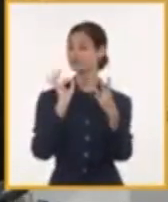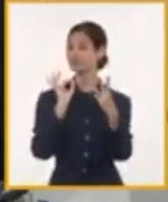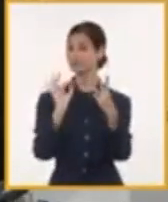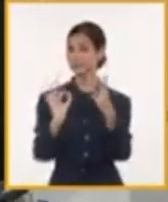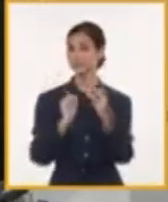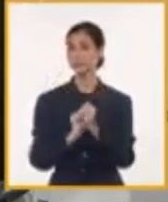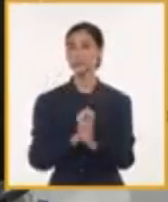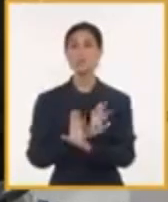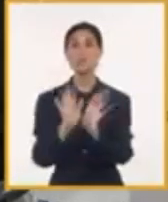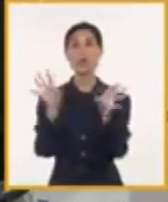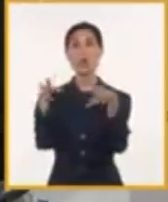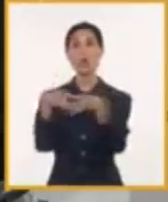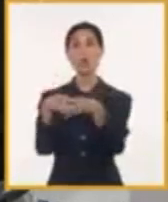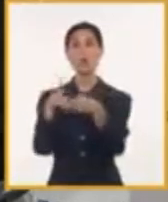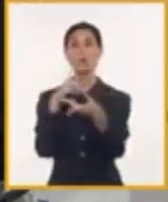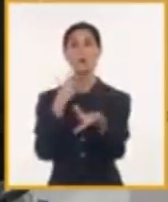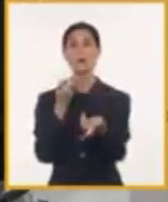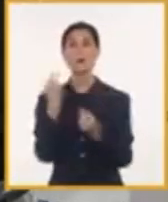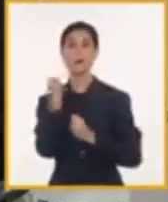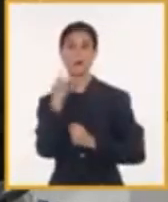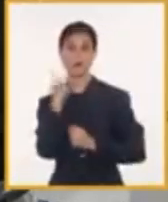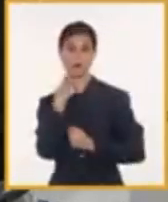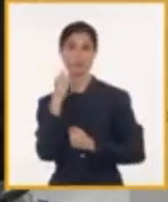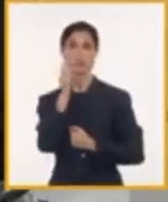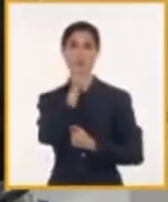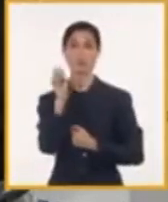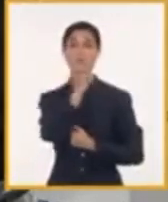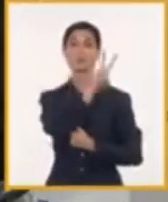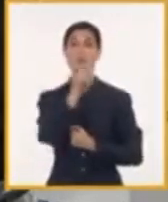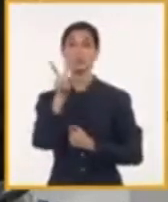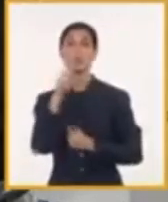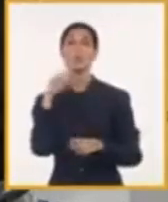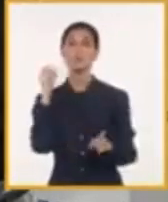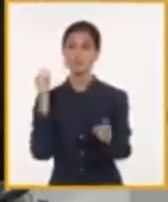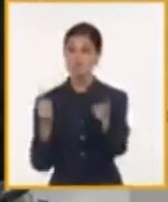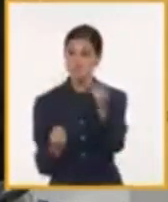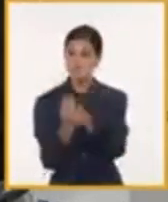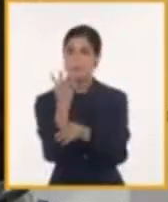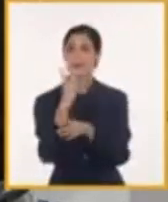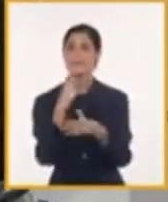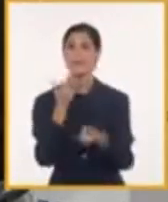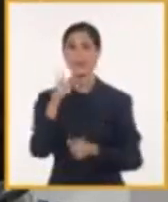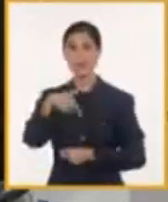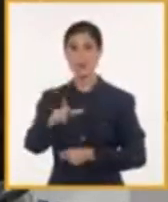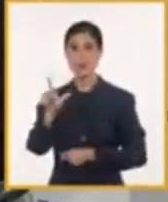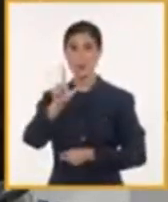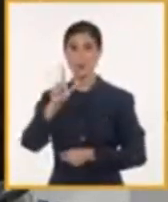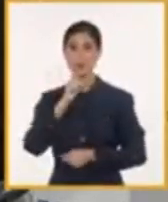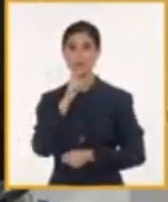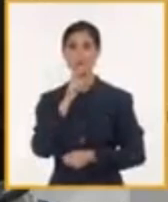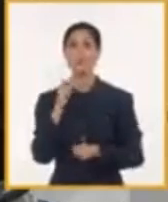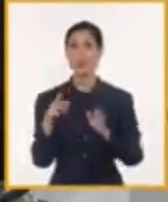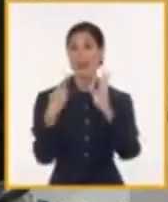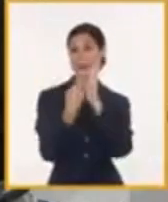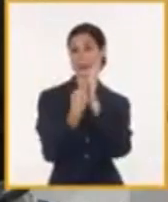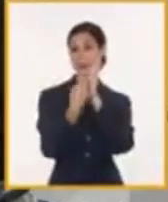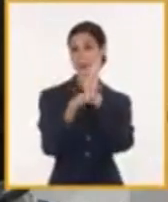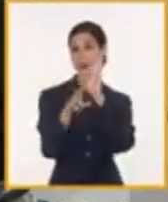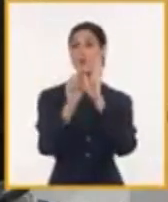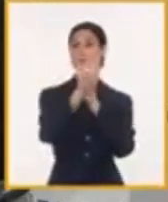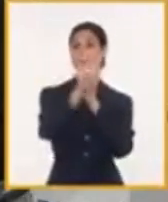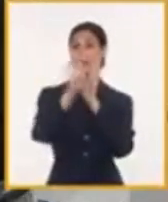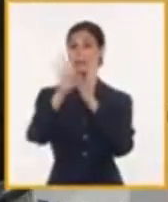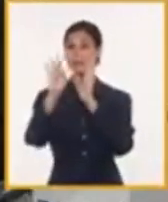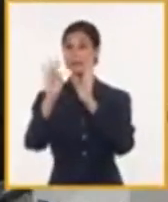crea en julio del año 2021 a partir del acuerdo 48 del Consejo de Ministros, y